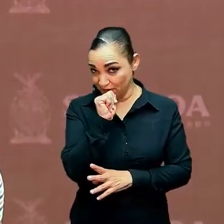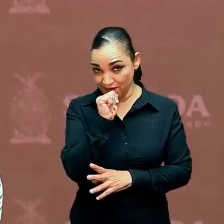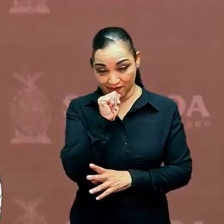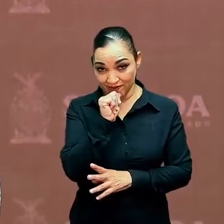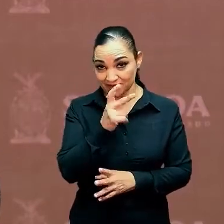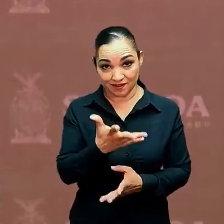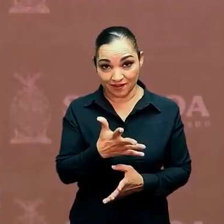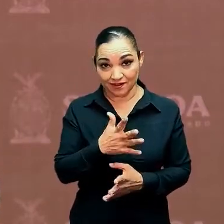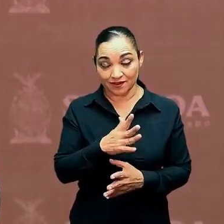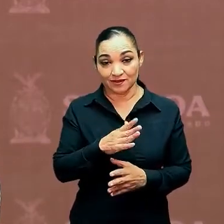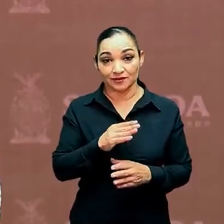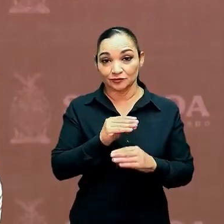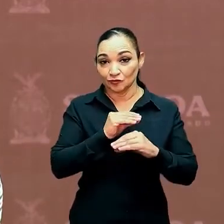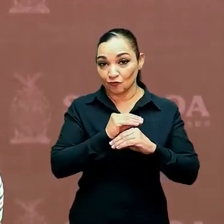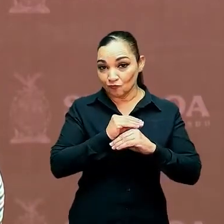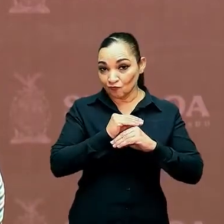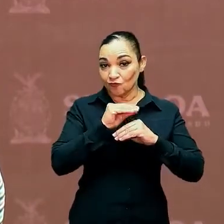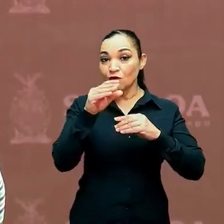en términos